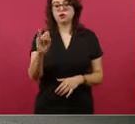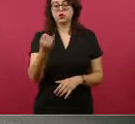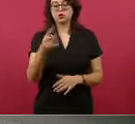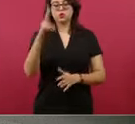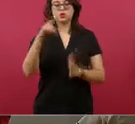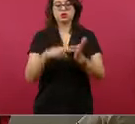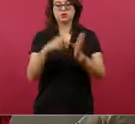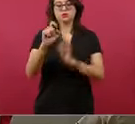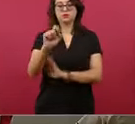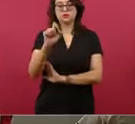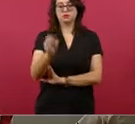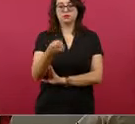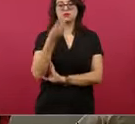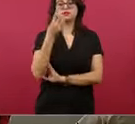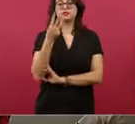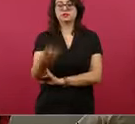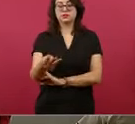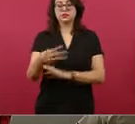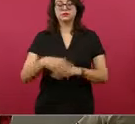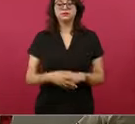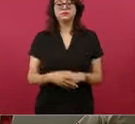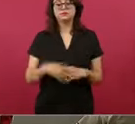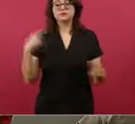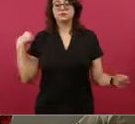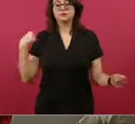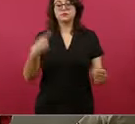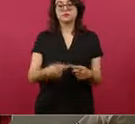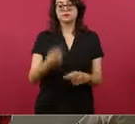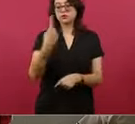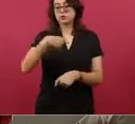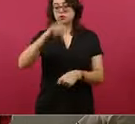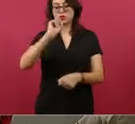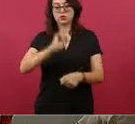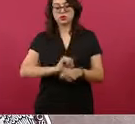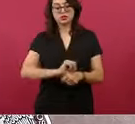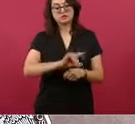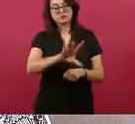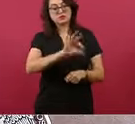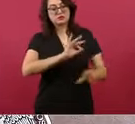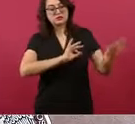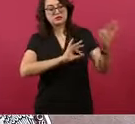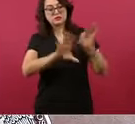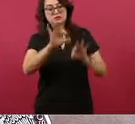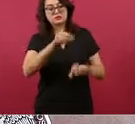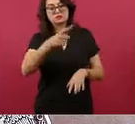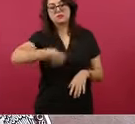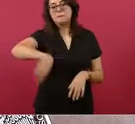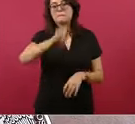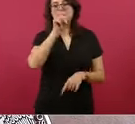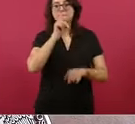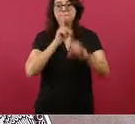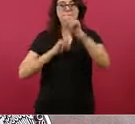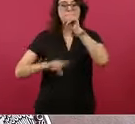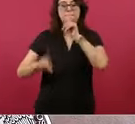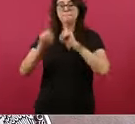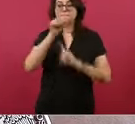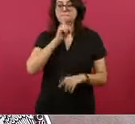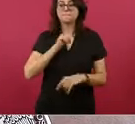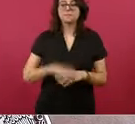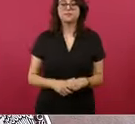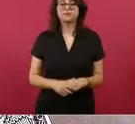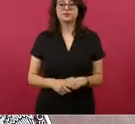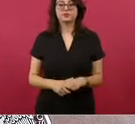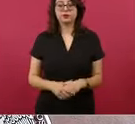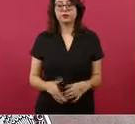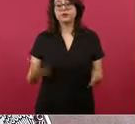2023. Esta es la sección Quienes quieren las mentiras de la semana y vamos a iniciar con la primera. Ay, los